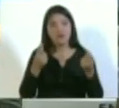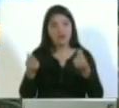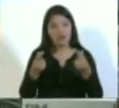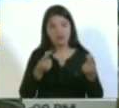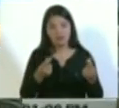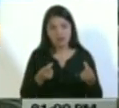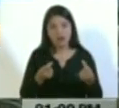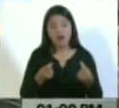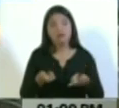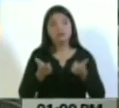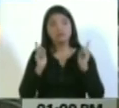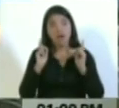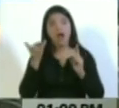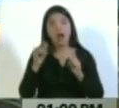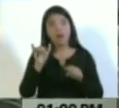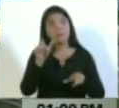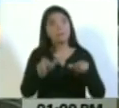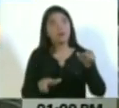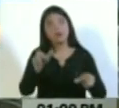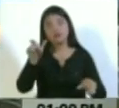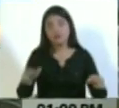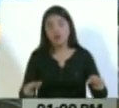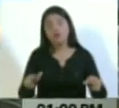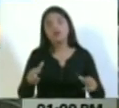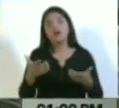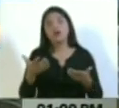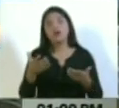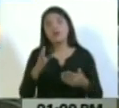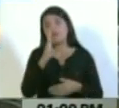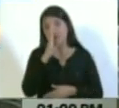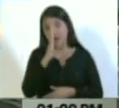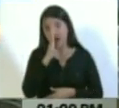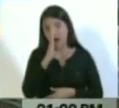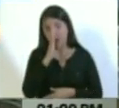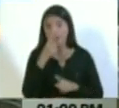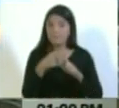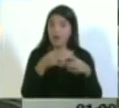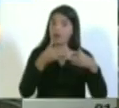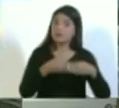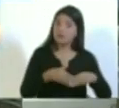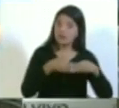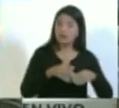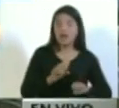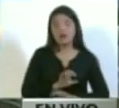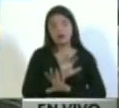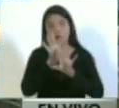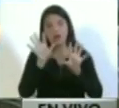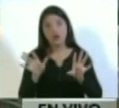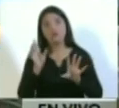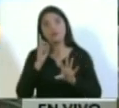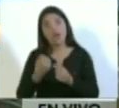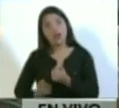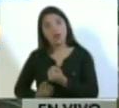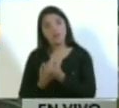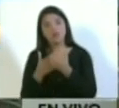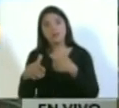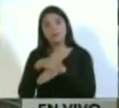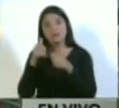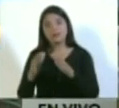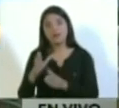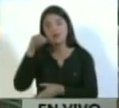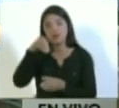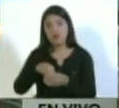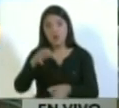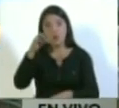Están altas autoridades de SUDEDAN, altas autoridades del CENIAT y, por supuesto, el apoyo del Ministerio Interior de